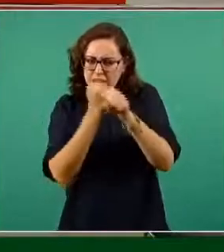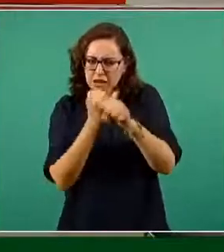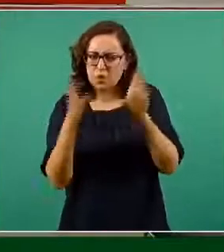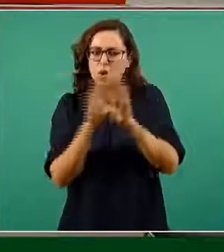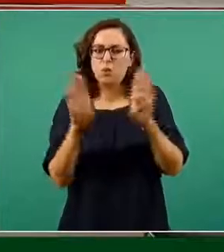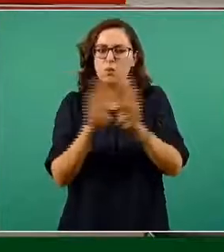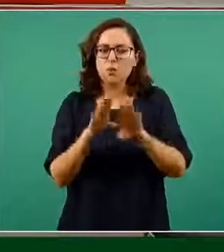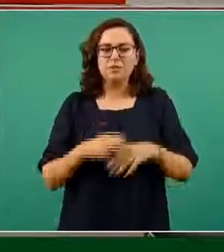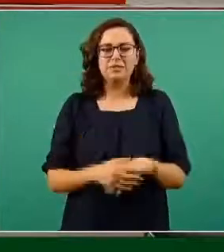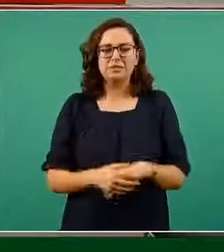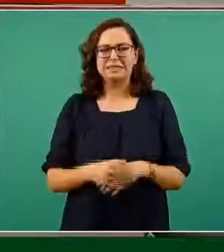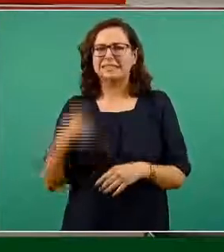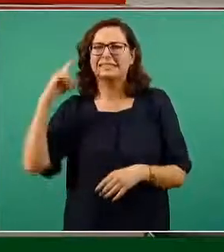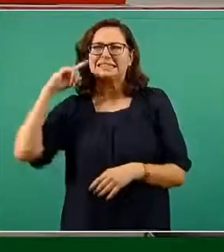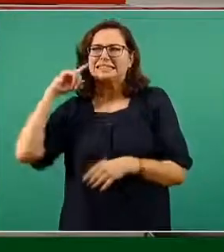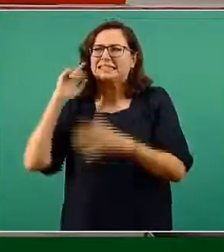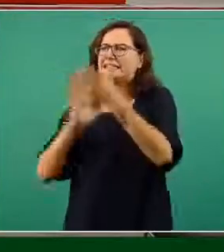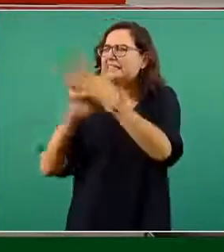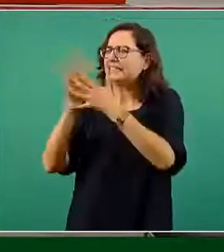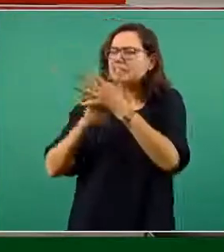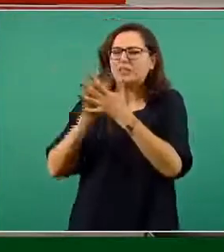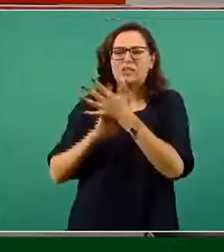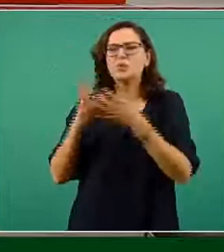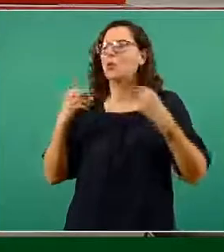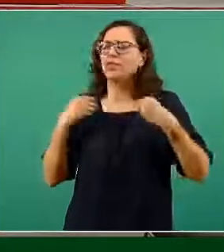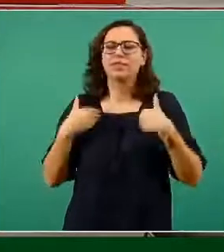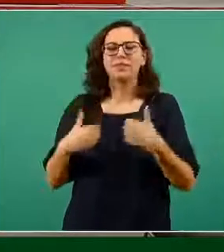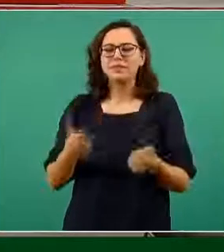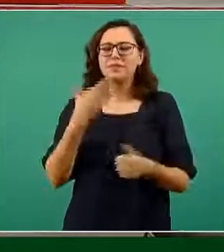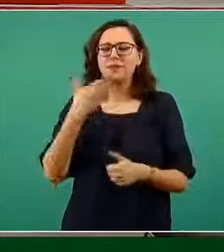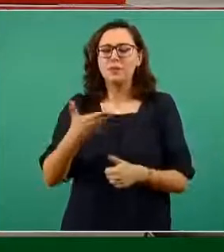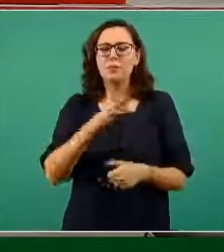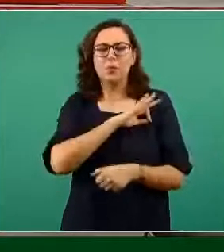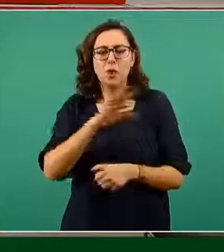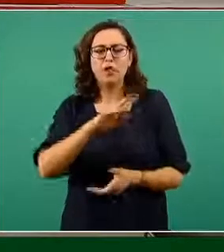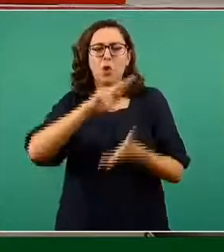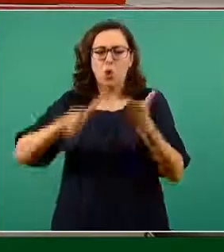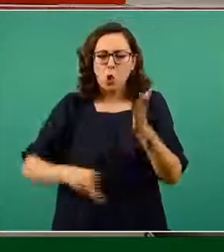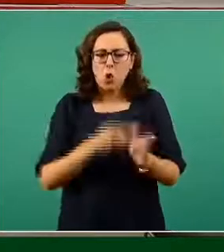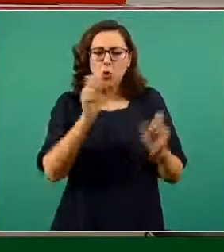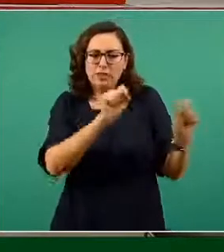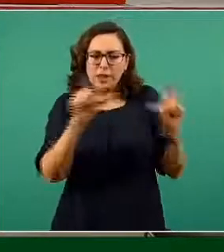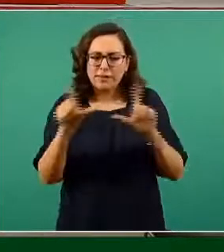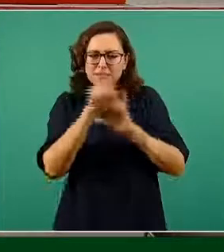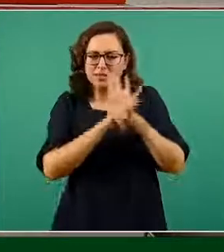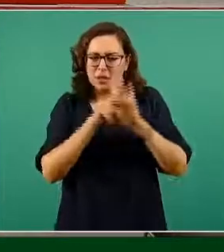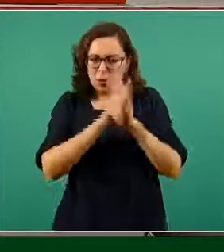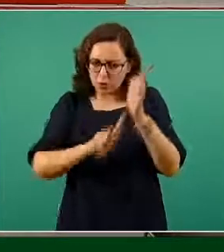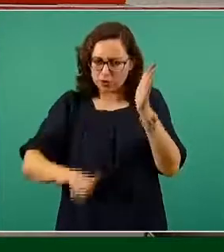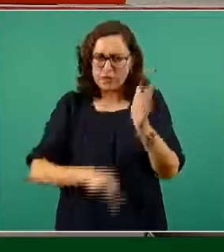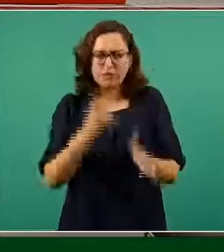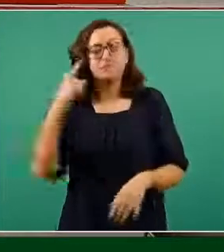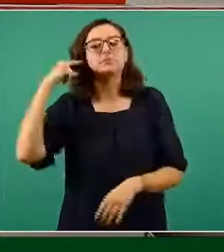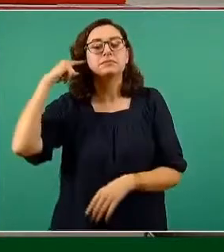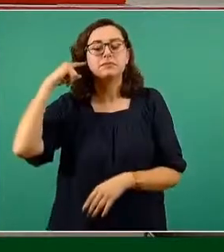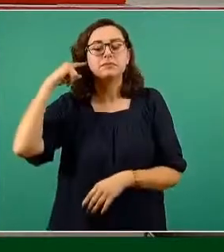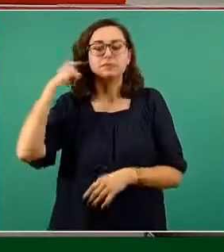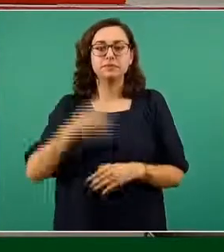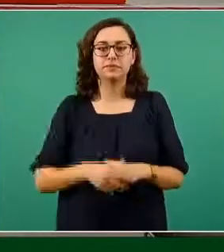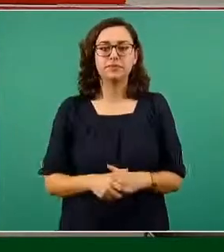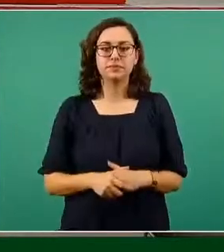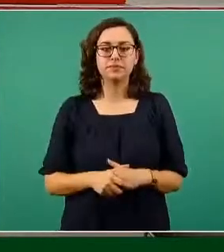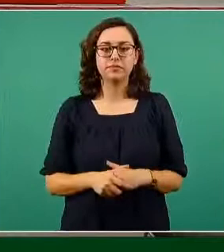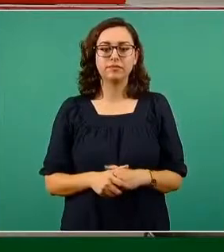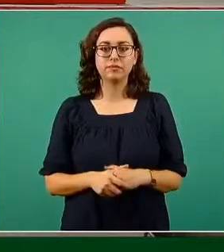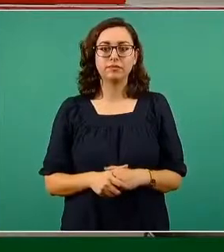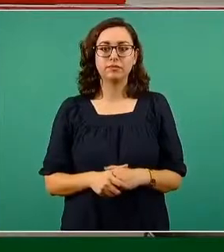Entendí. No alcancé a escuchar. ¿Podemos repetir? A ver si repitiendo se oye y si no pasamos al siguiente. Hay mucho ruido